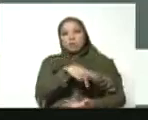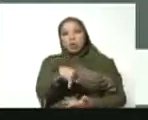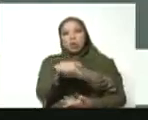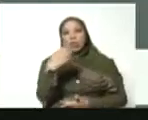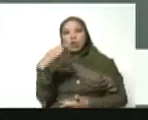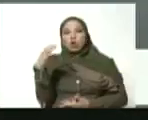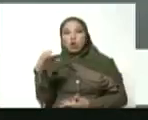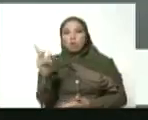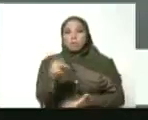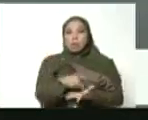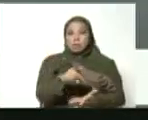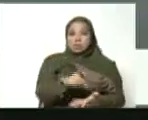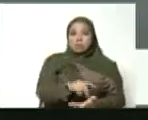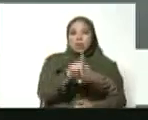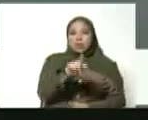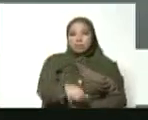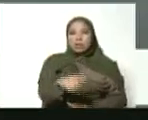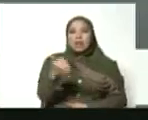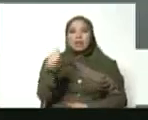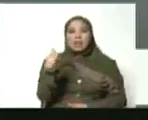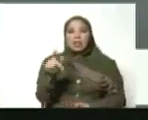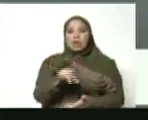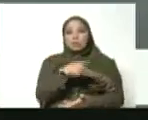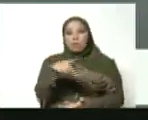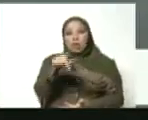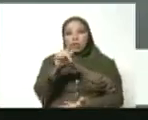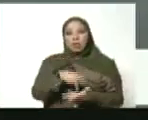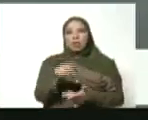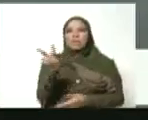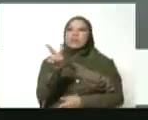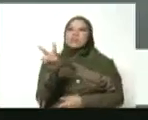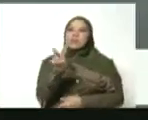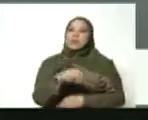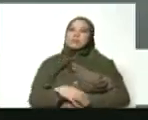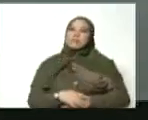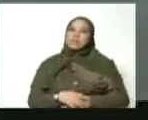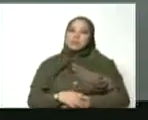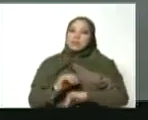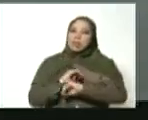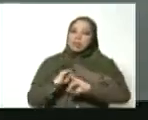este nuevo avance que mantienen ambas repúblicas. Con esta información despedimos este contacto. Adelante.